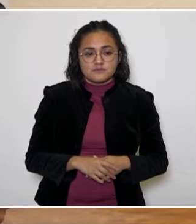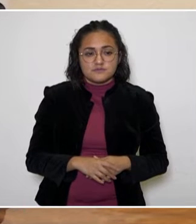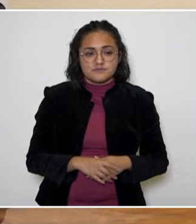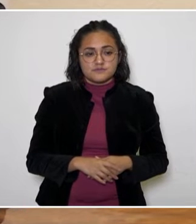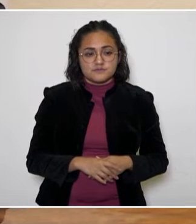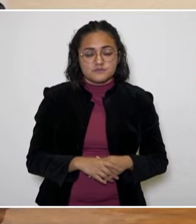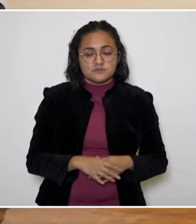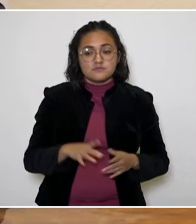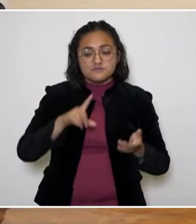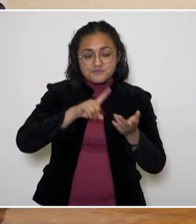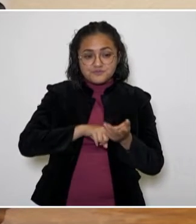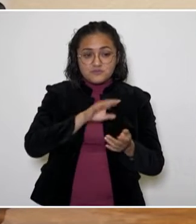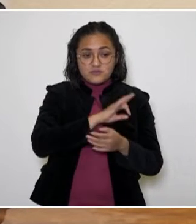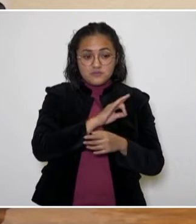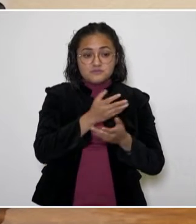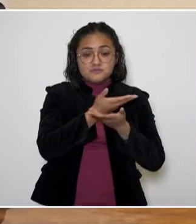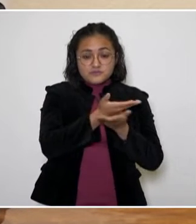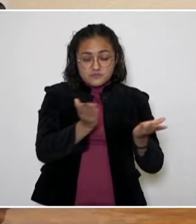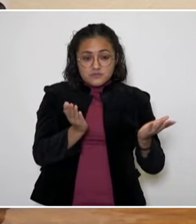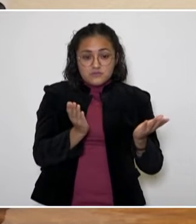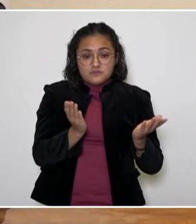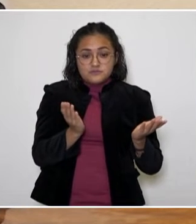El poder público